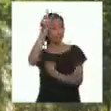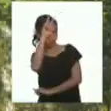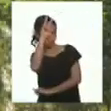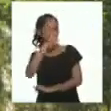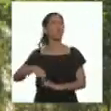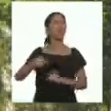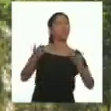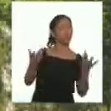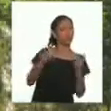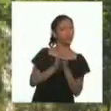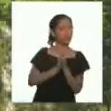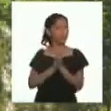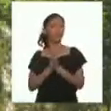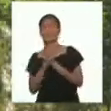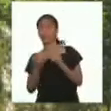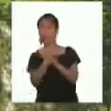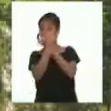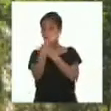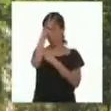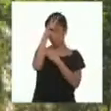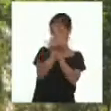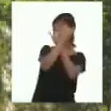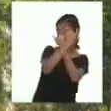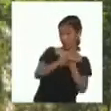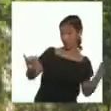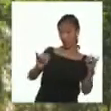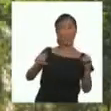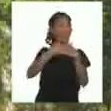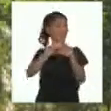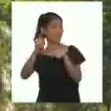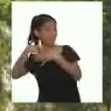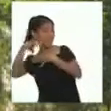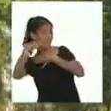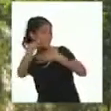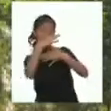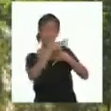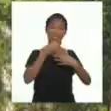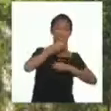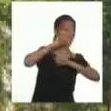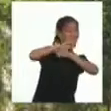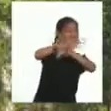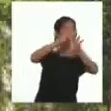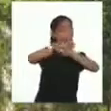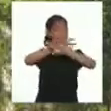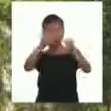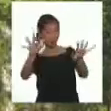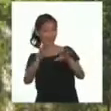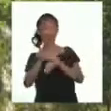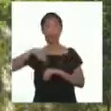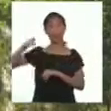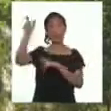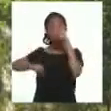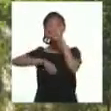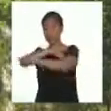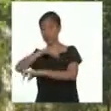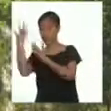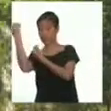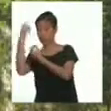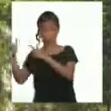Perú se logró proclamar en distintas ciudades conforme éstas eran liberadas de los